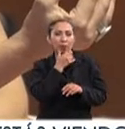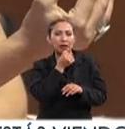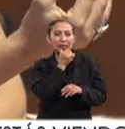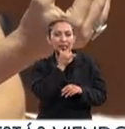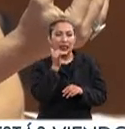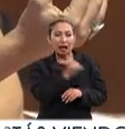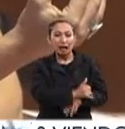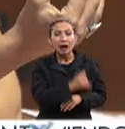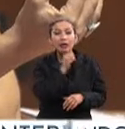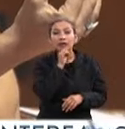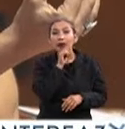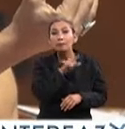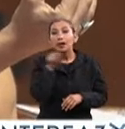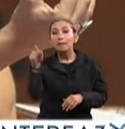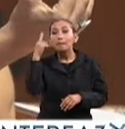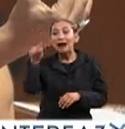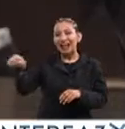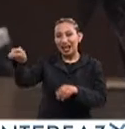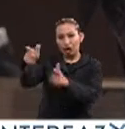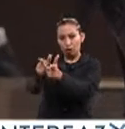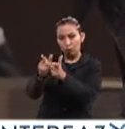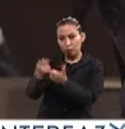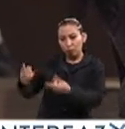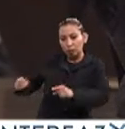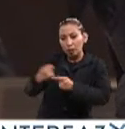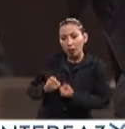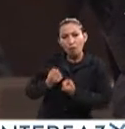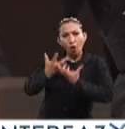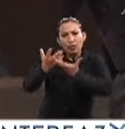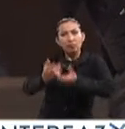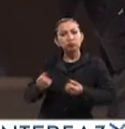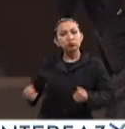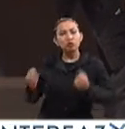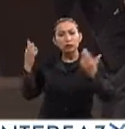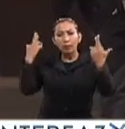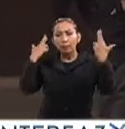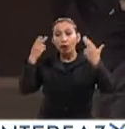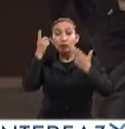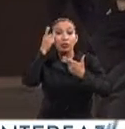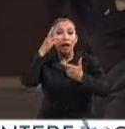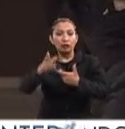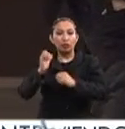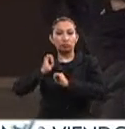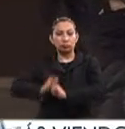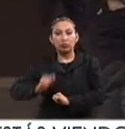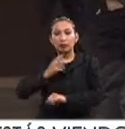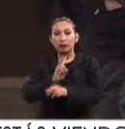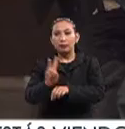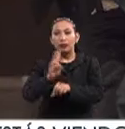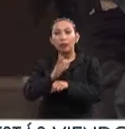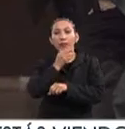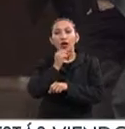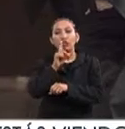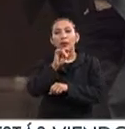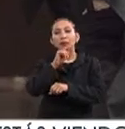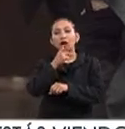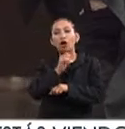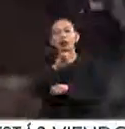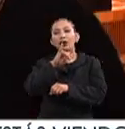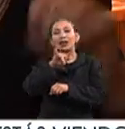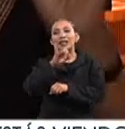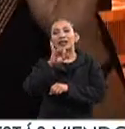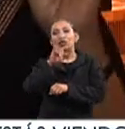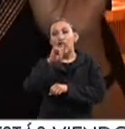italiano, así como para que la orquesta despliegue su potencial con un director como el venezolano Domingo